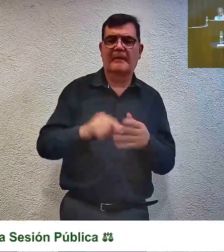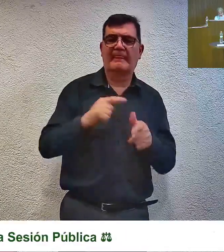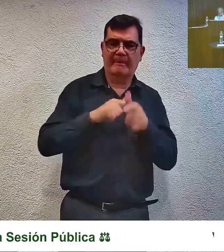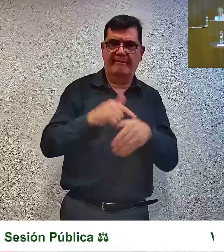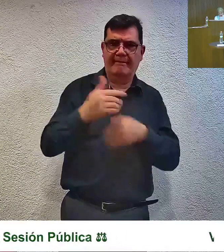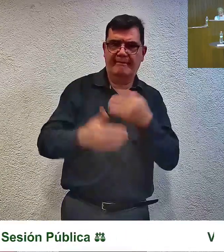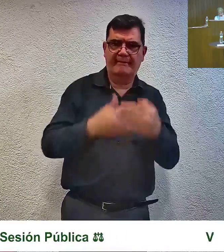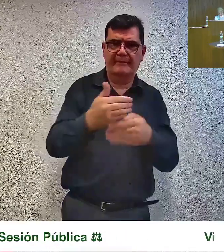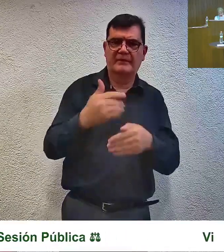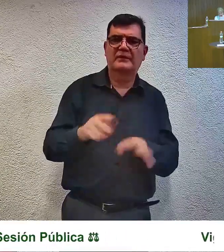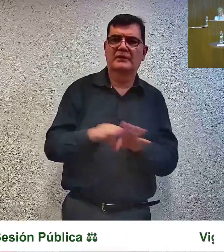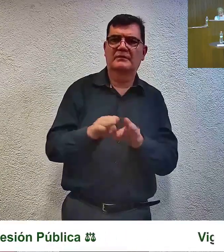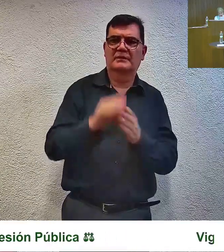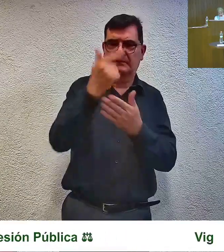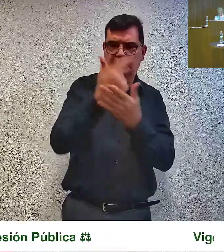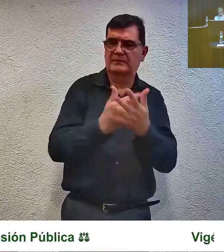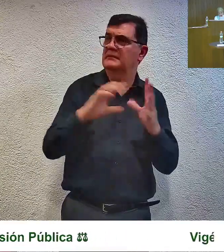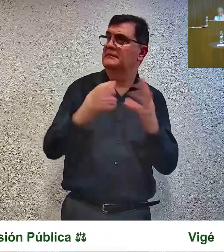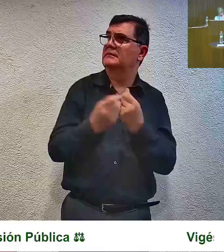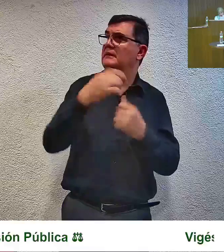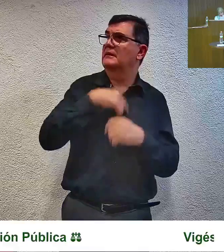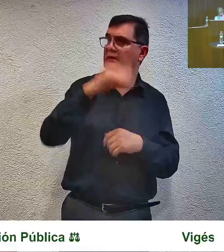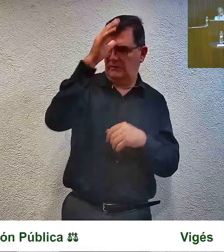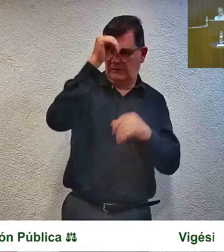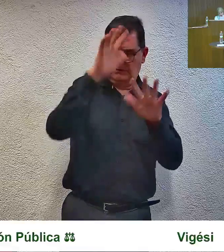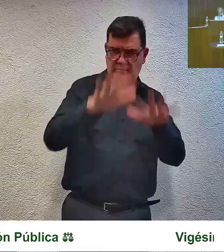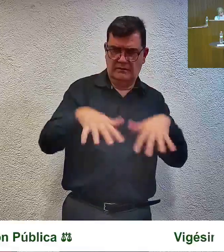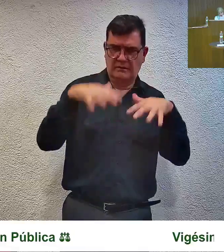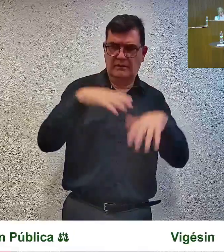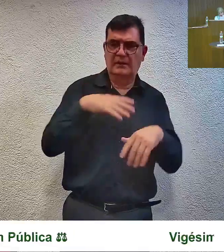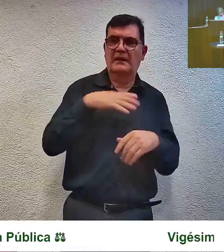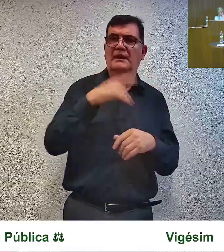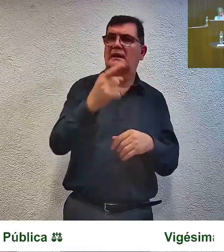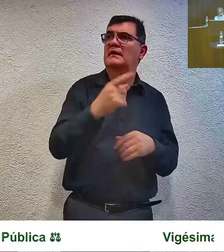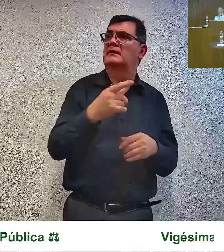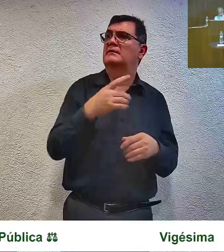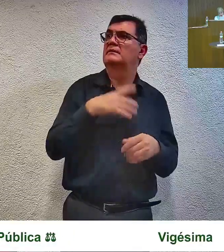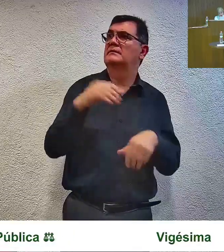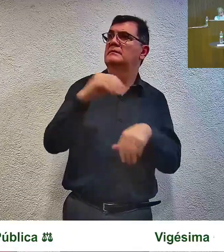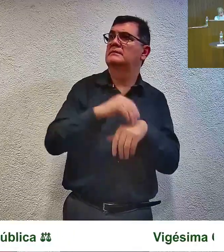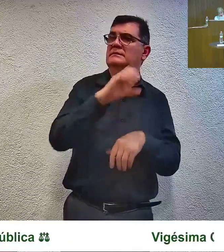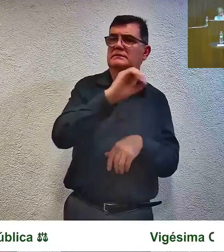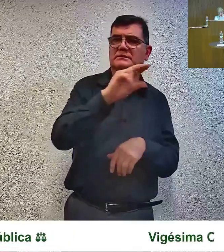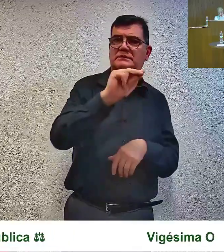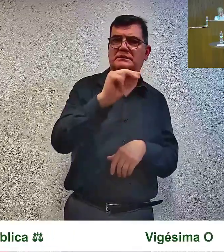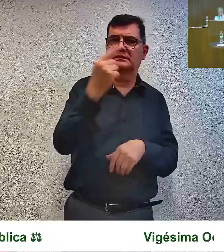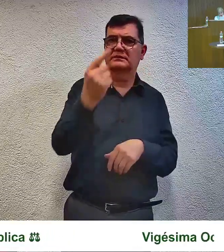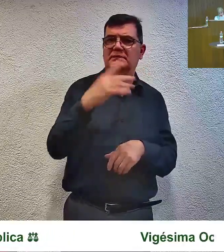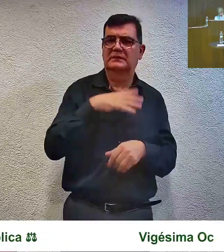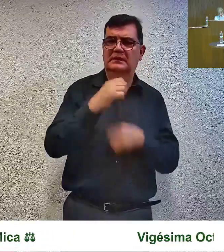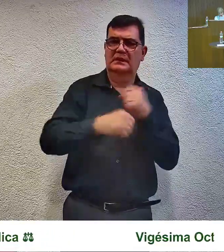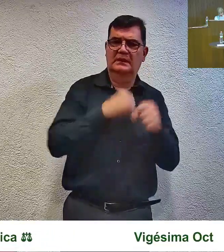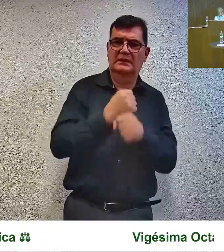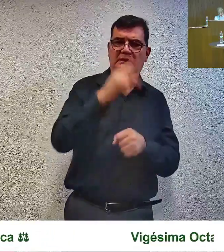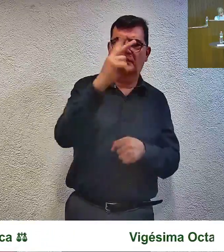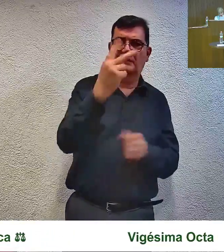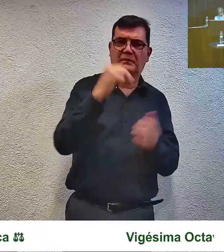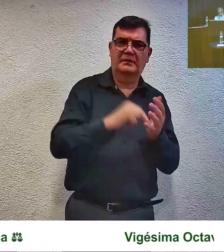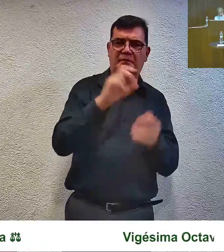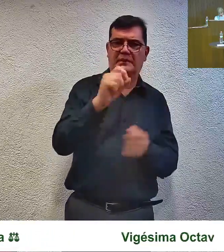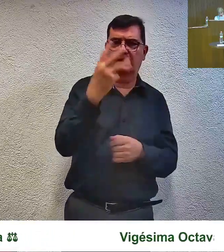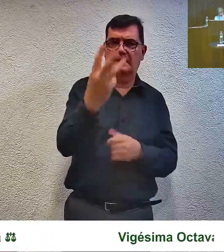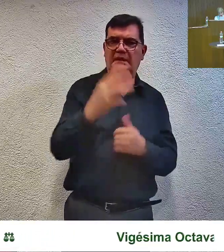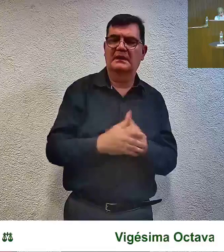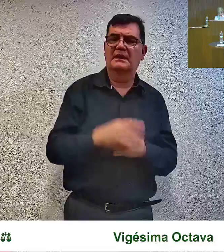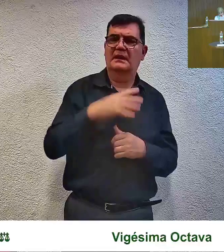Seguidamente, procedo a dar cuenta con el proyecto de acuerdo plenario relativo al juicio electoral ciudadano 081 del año 2023.